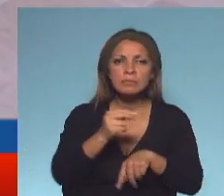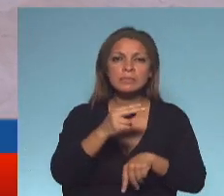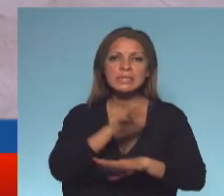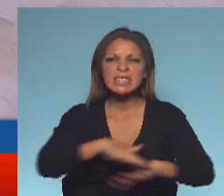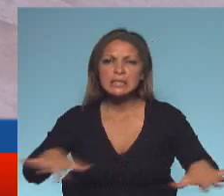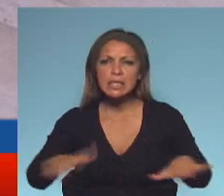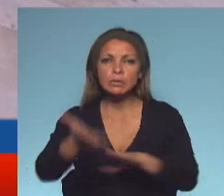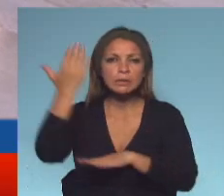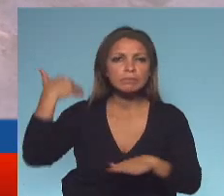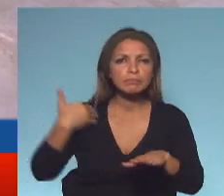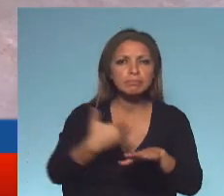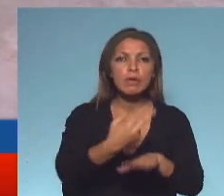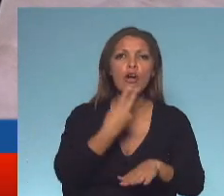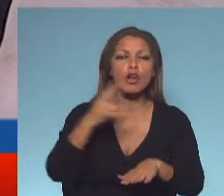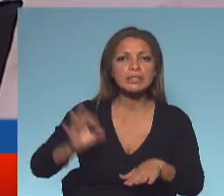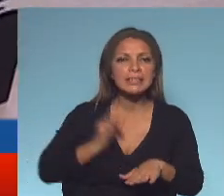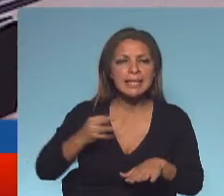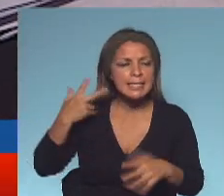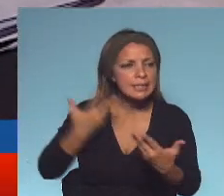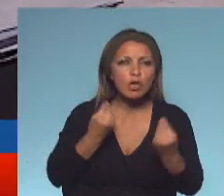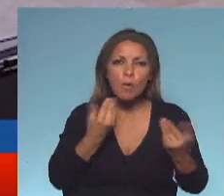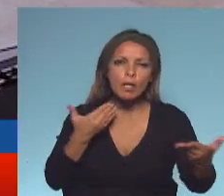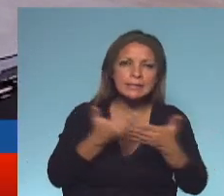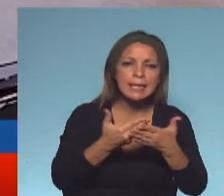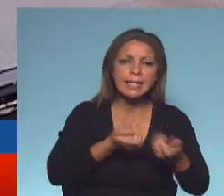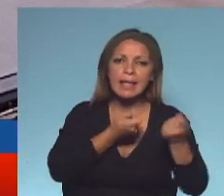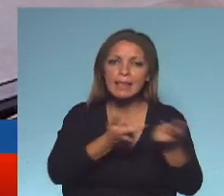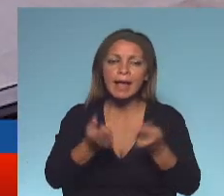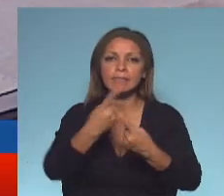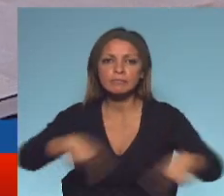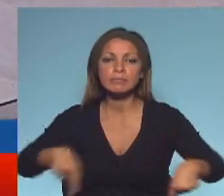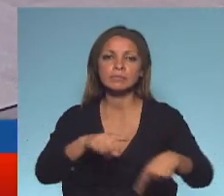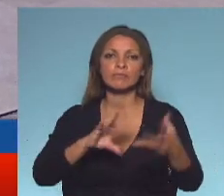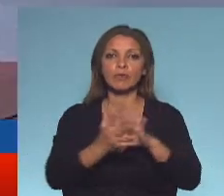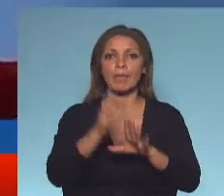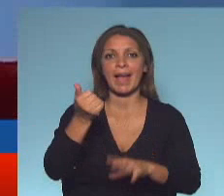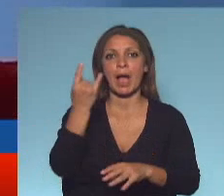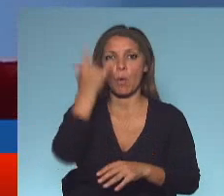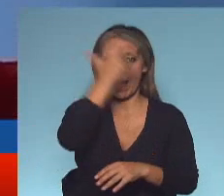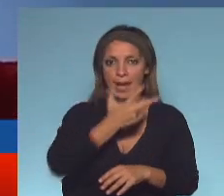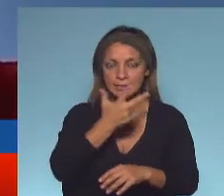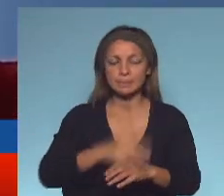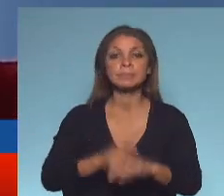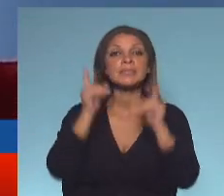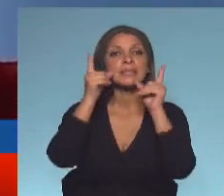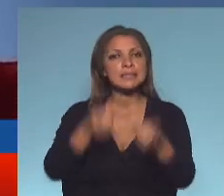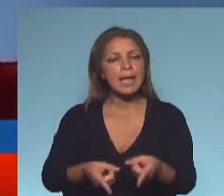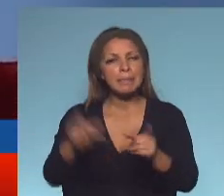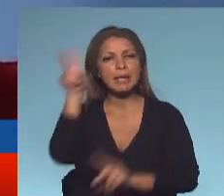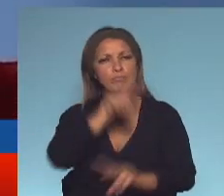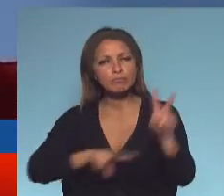habíamos encontrado la posibilidad de acercarles la política de ingreso universal, que es la asignación. Por ende, también